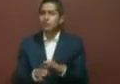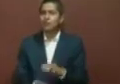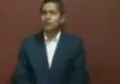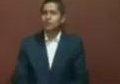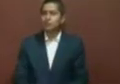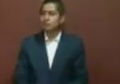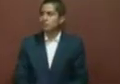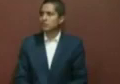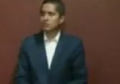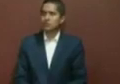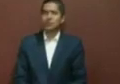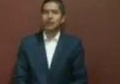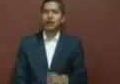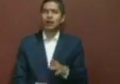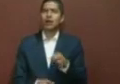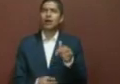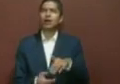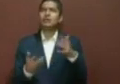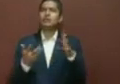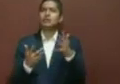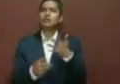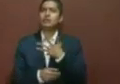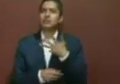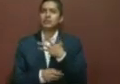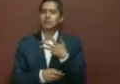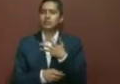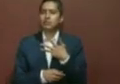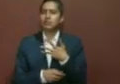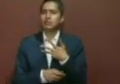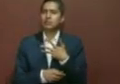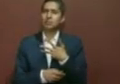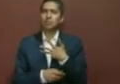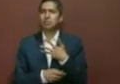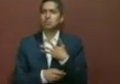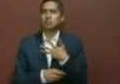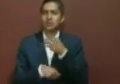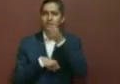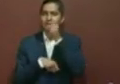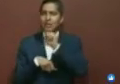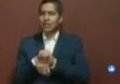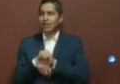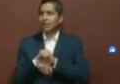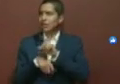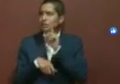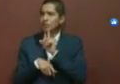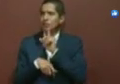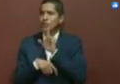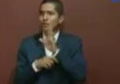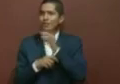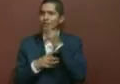Pues la rama económica que traemos, habla el secretario, no la secretaria,